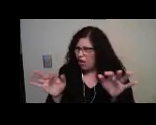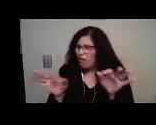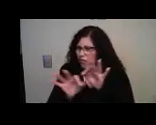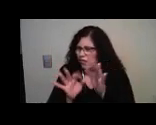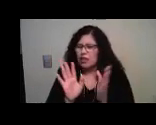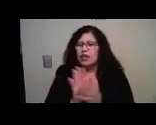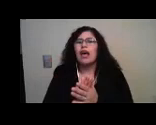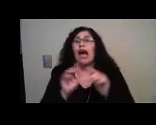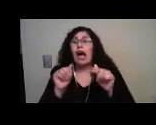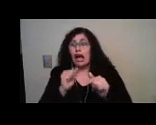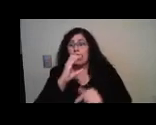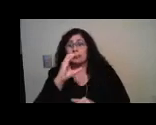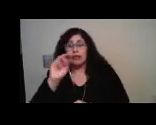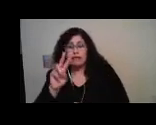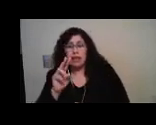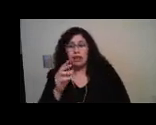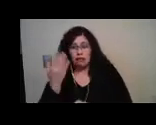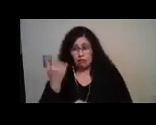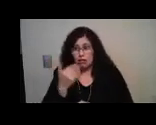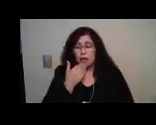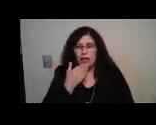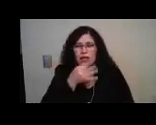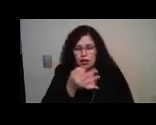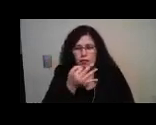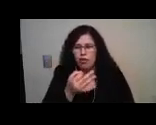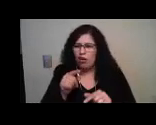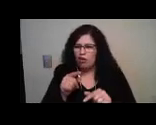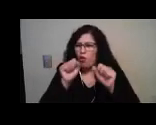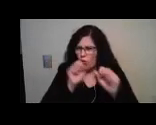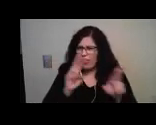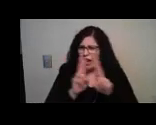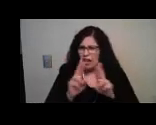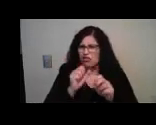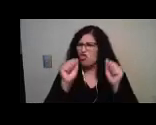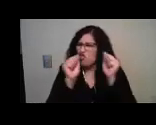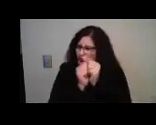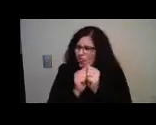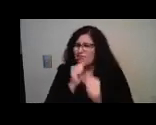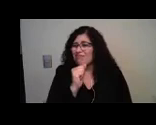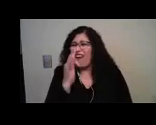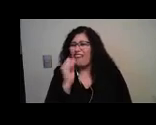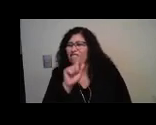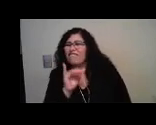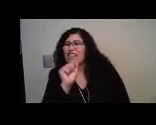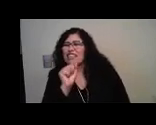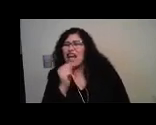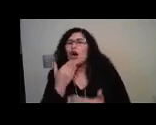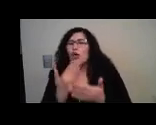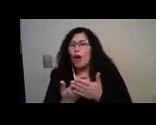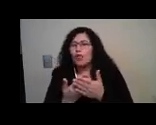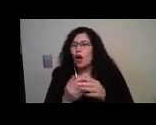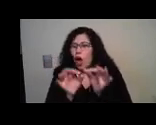los accidentes cerebrovasculares, ¿cierto? Pueden tener relación con las afasias cuando se ve obstruido el flujo sanguíneo de la arteria